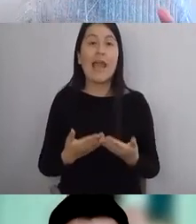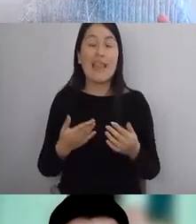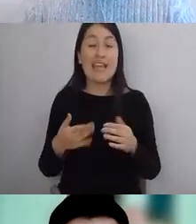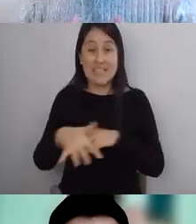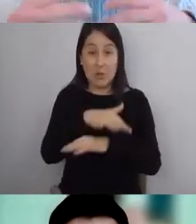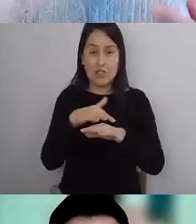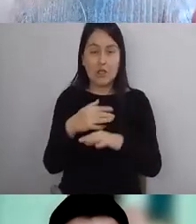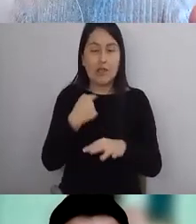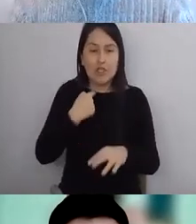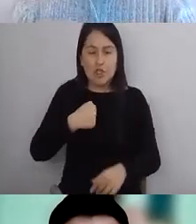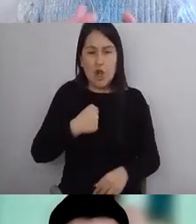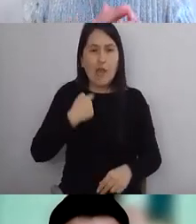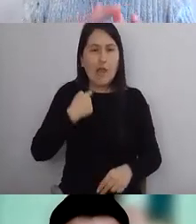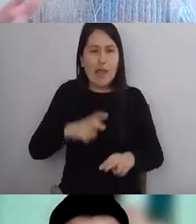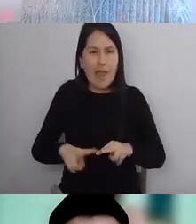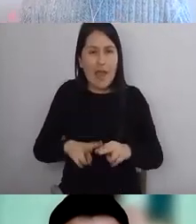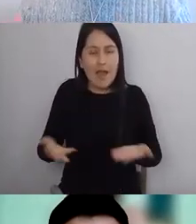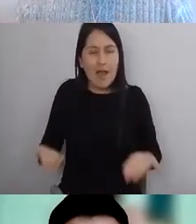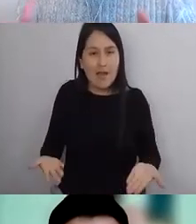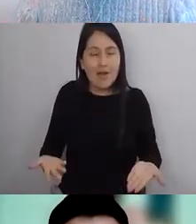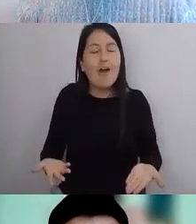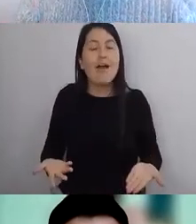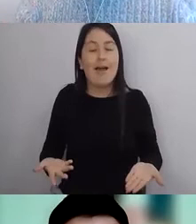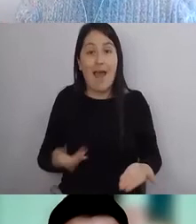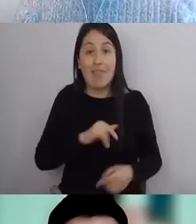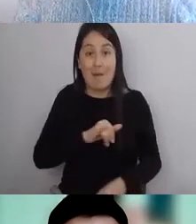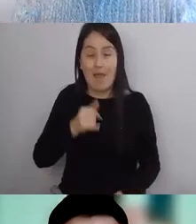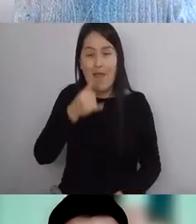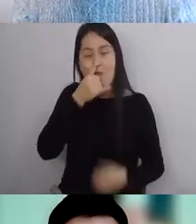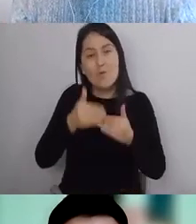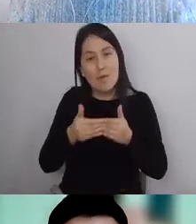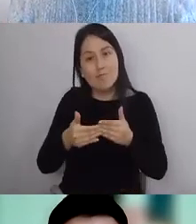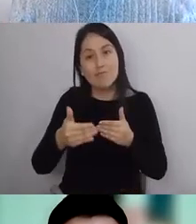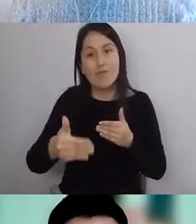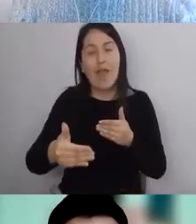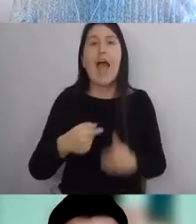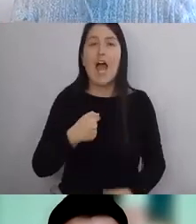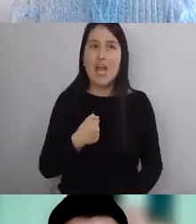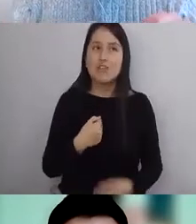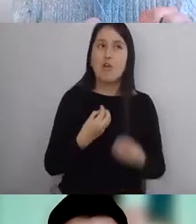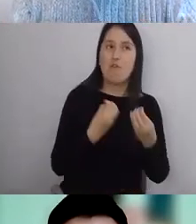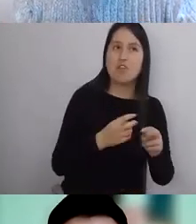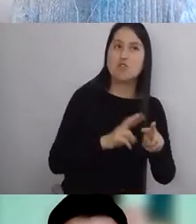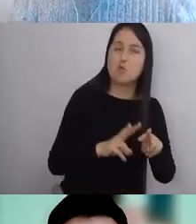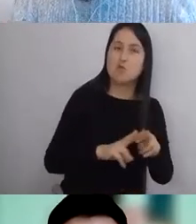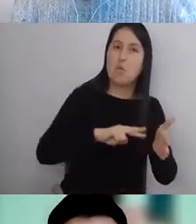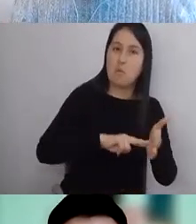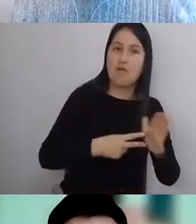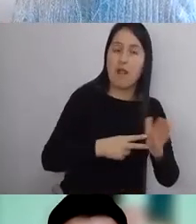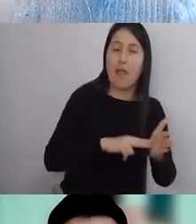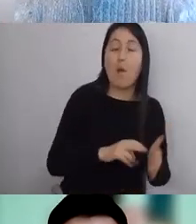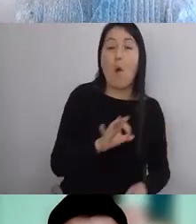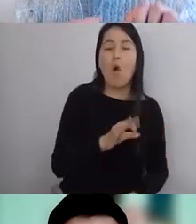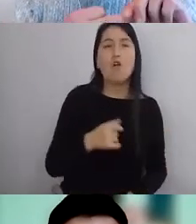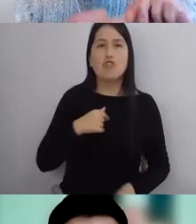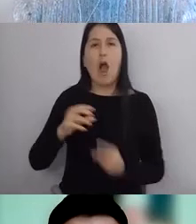un tiempo, esto no es rápido, después de un Claro. tiempo van a poder decir, ¿sabéis qué? Soy bueno solucionando problemas, tengo capacidad de